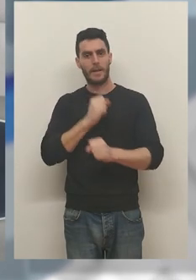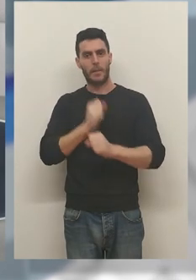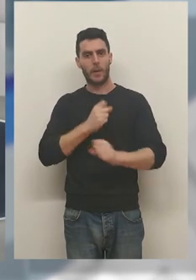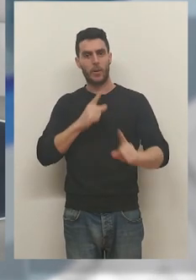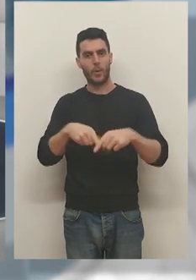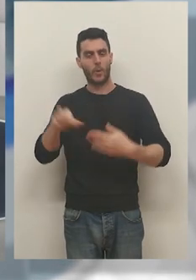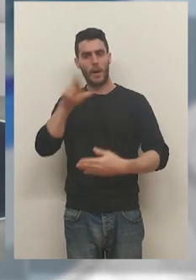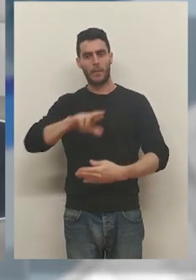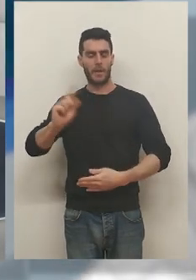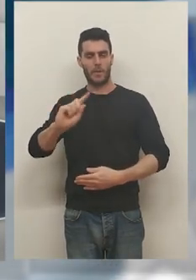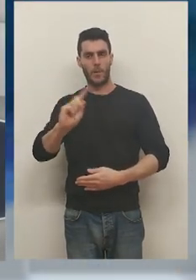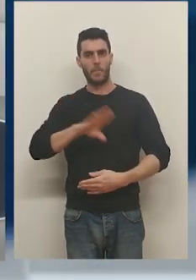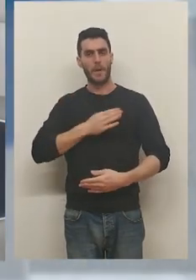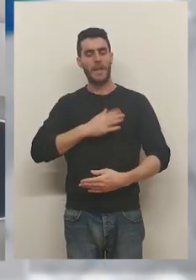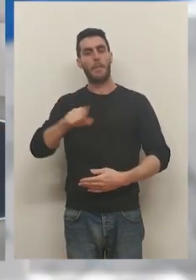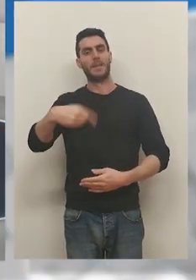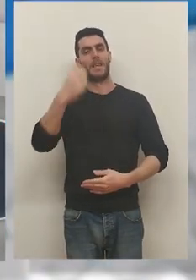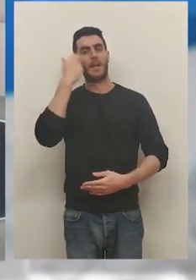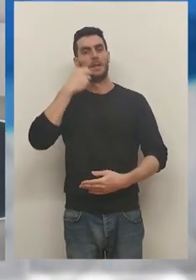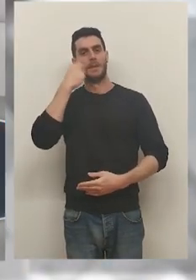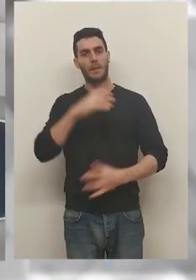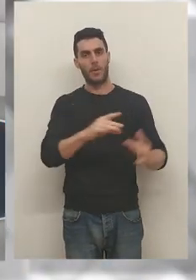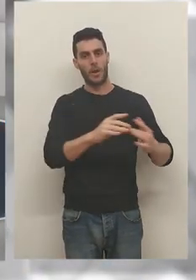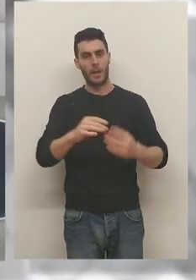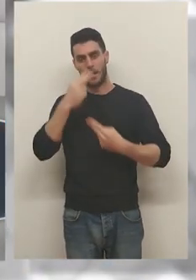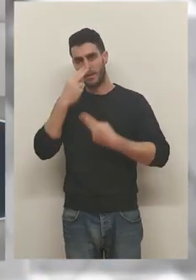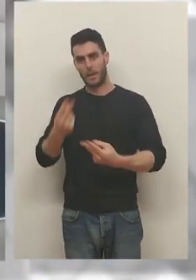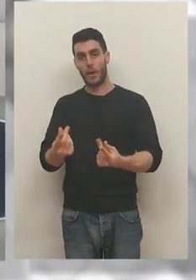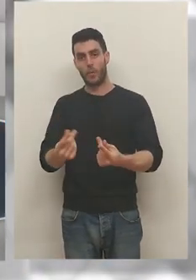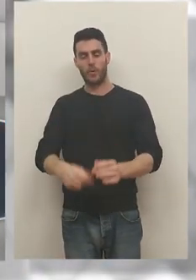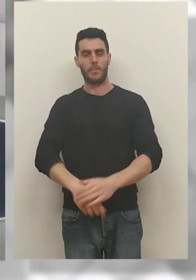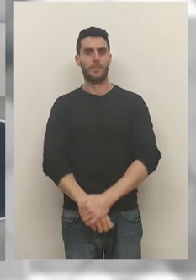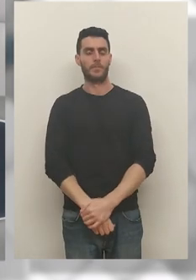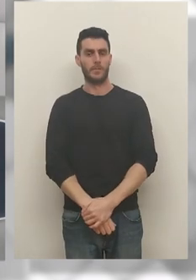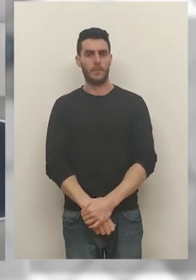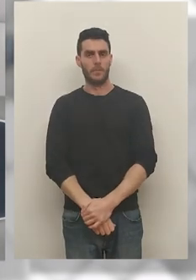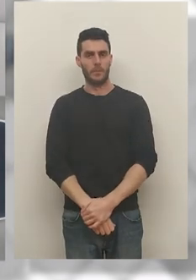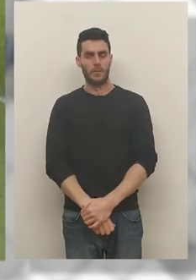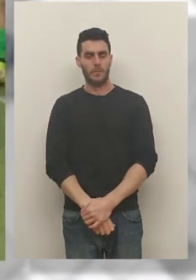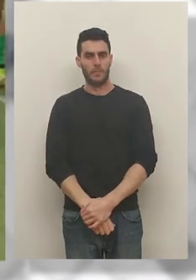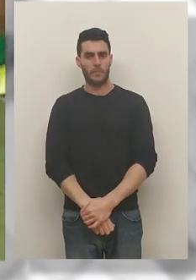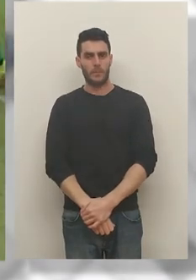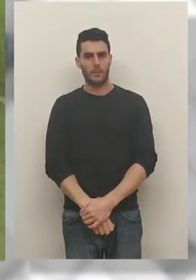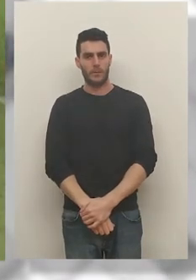estos días trabaja para que no se vuelva a repetir pasado mañana sábado el líder visita las gaunas